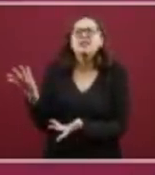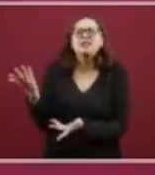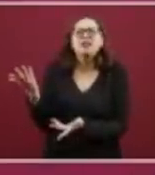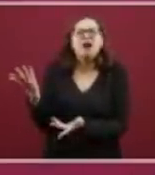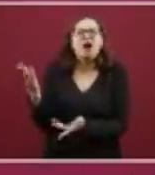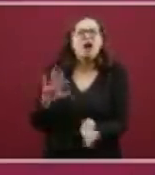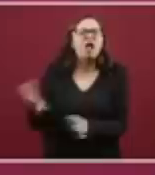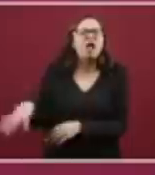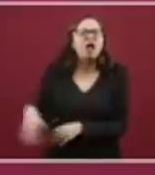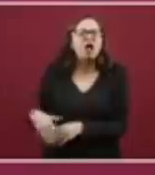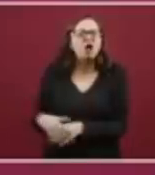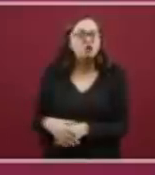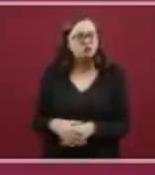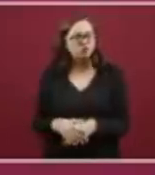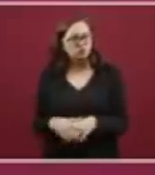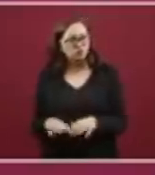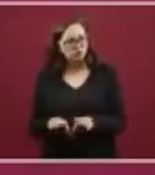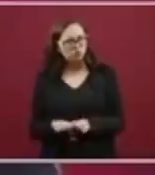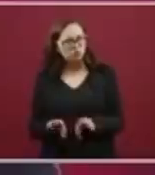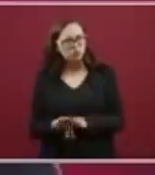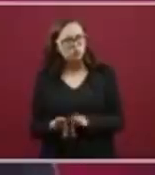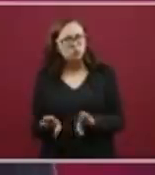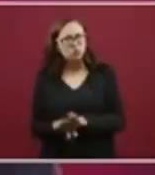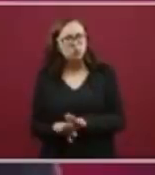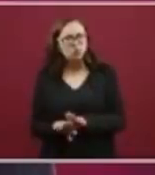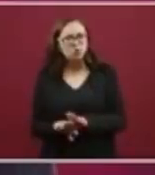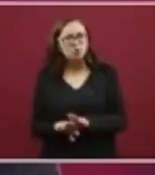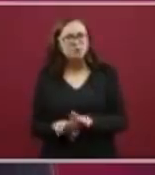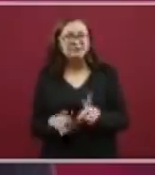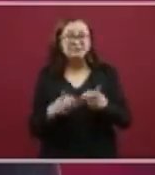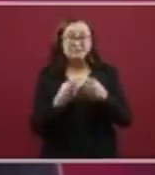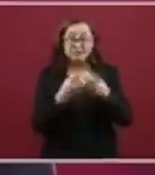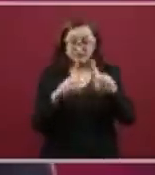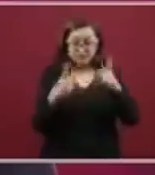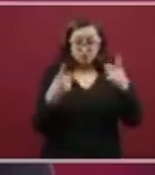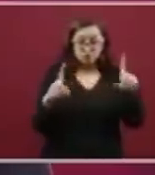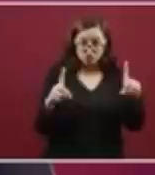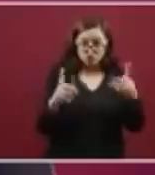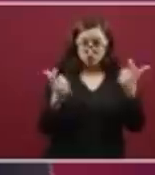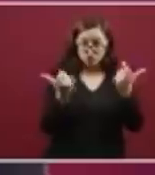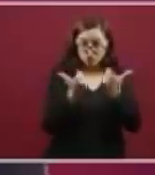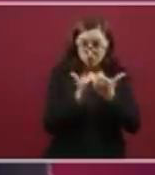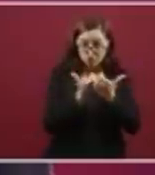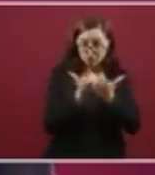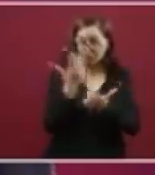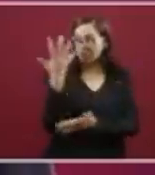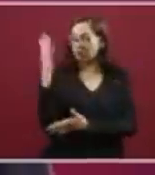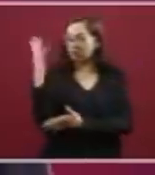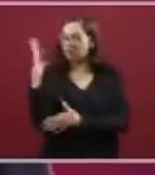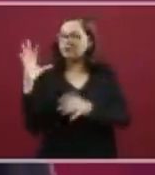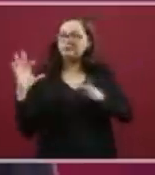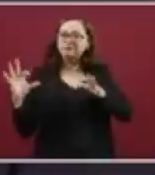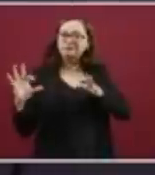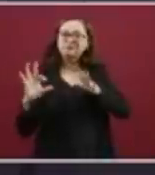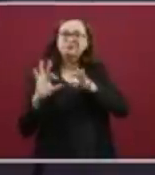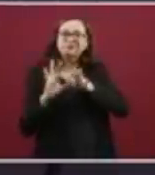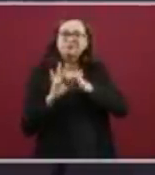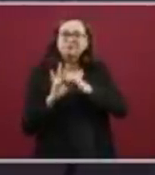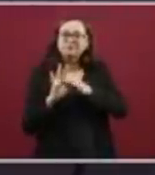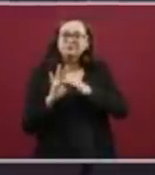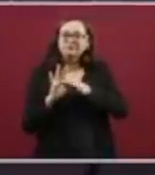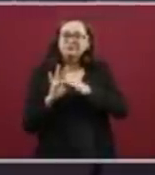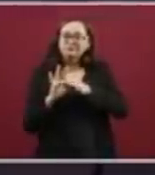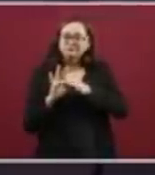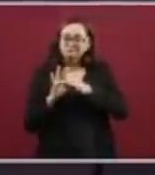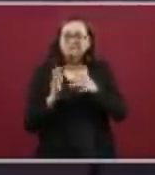El desarrollo sustentable es que se pueda crecer, pueda